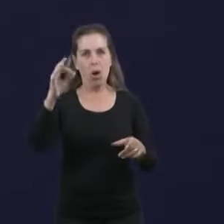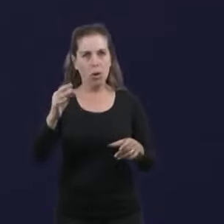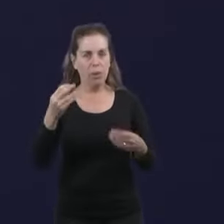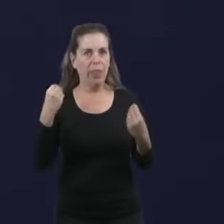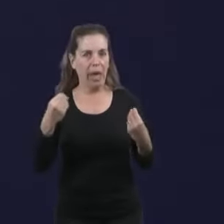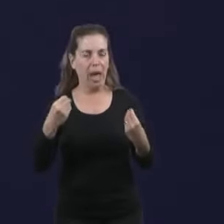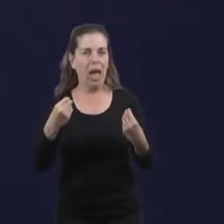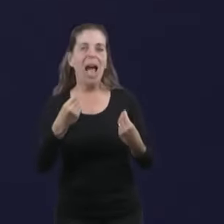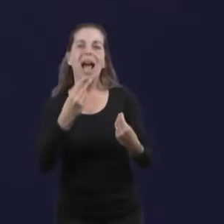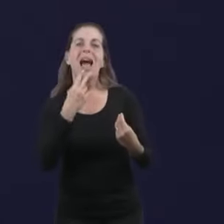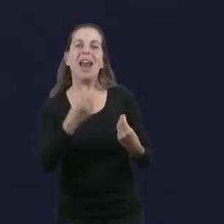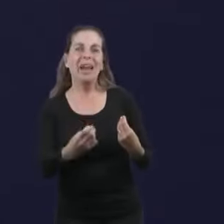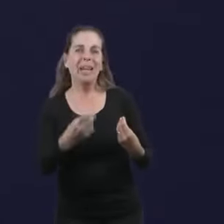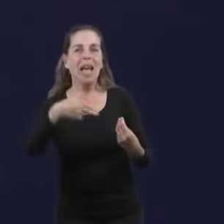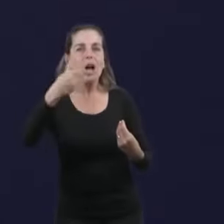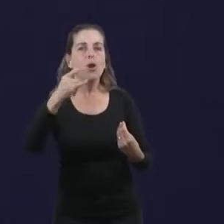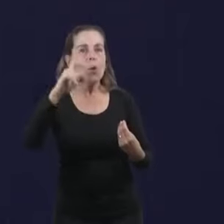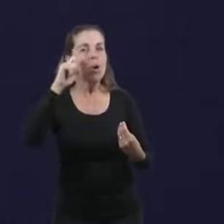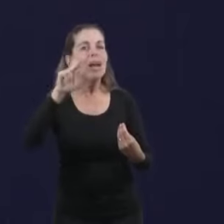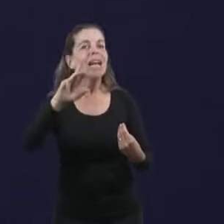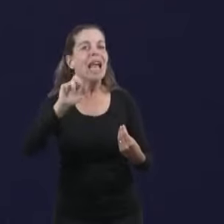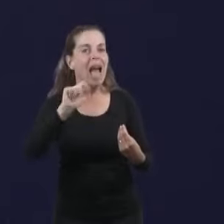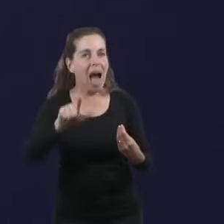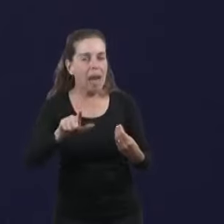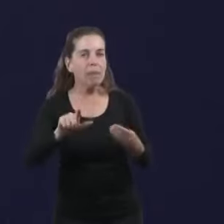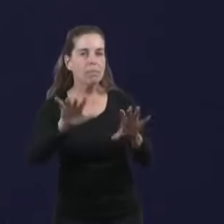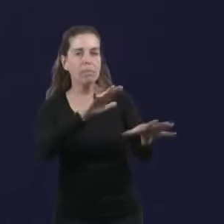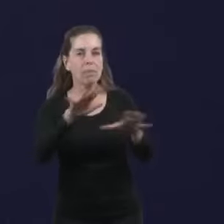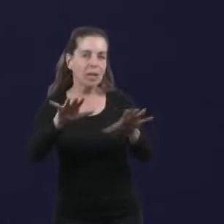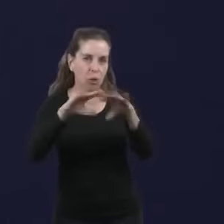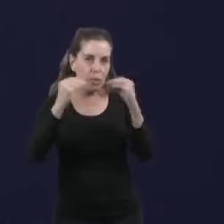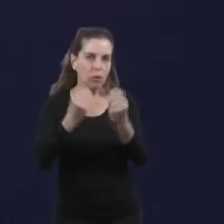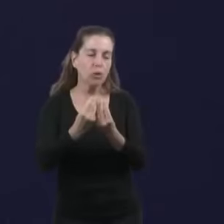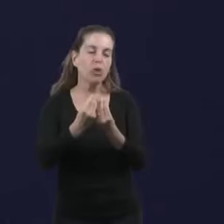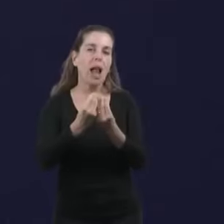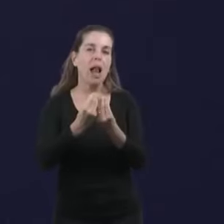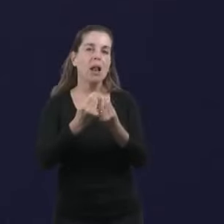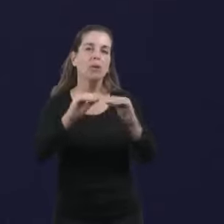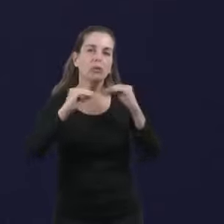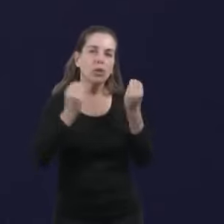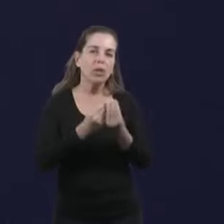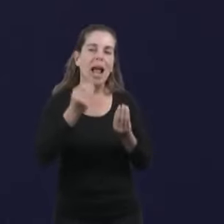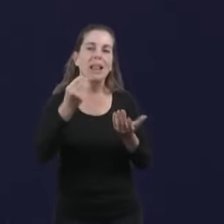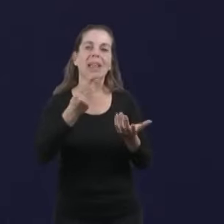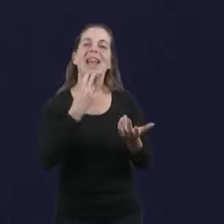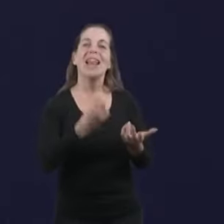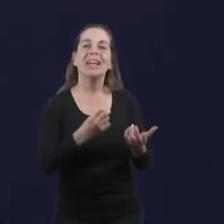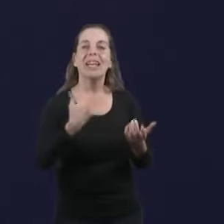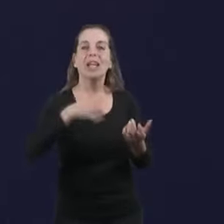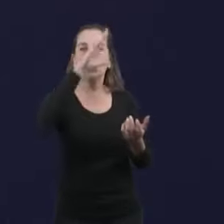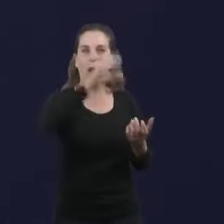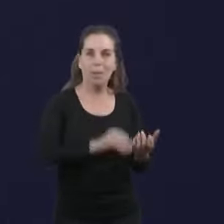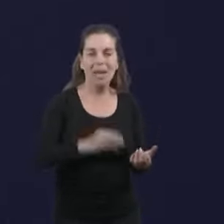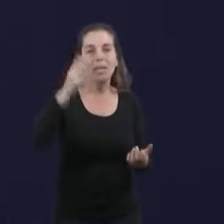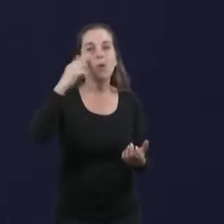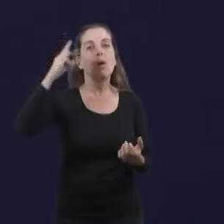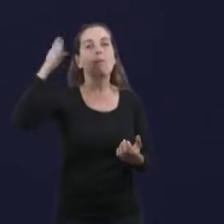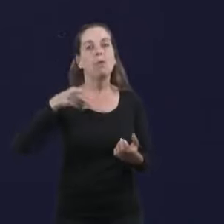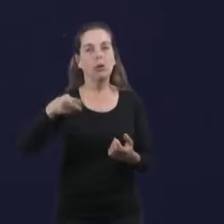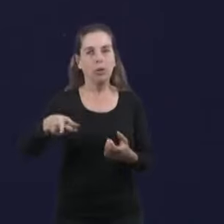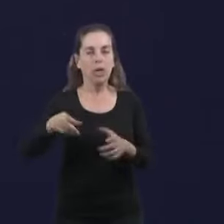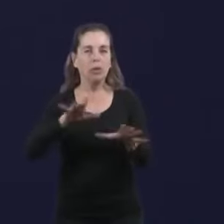nuclear las centrales nucleares generaron casi el 99% de la generación eléctrica del país equivalente a